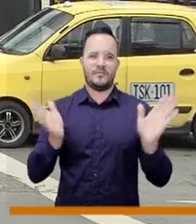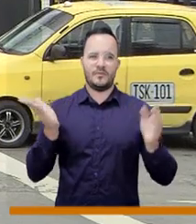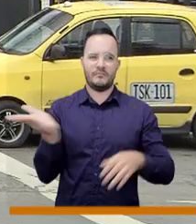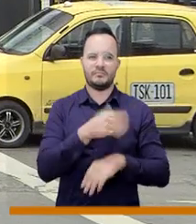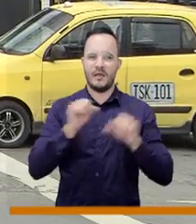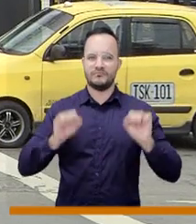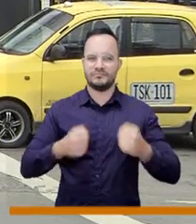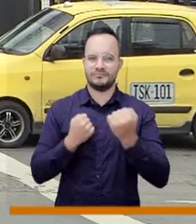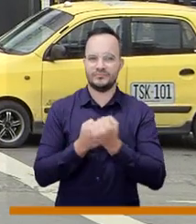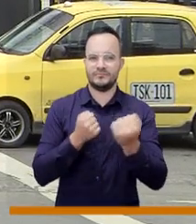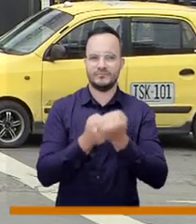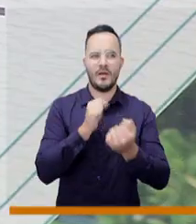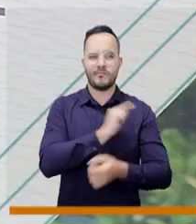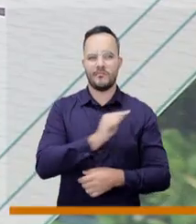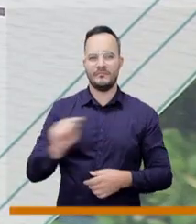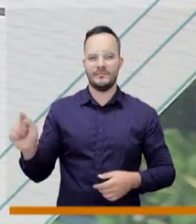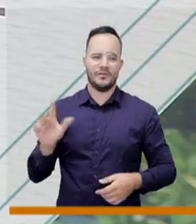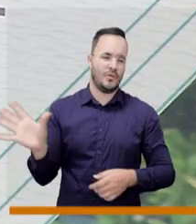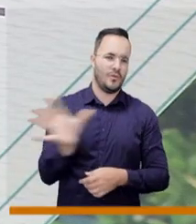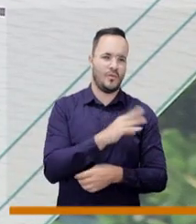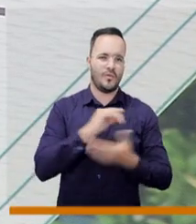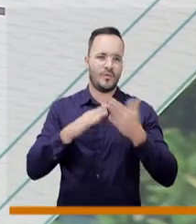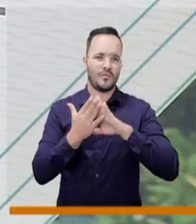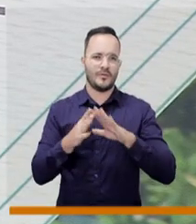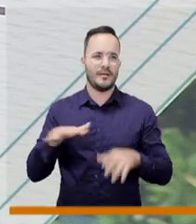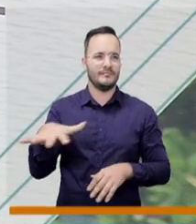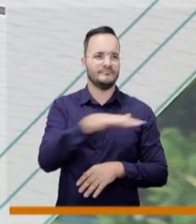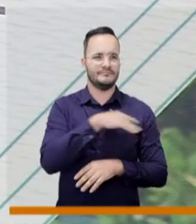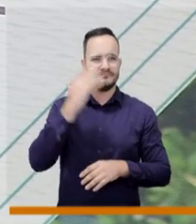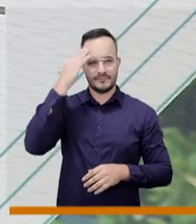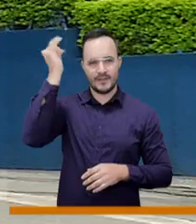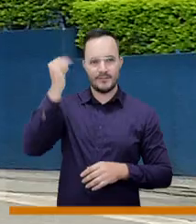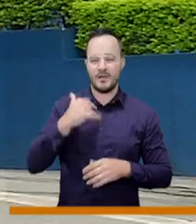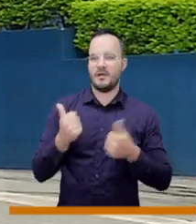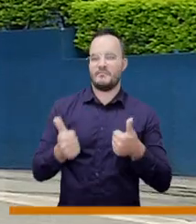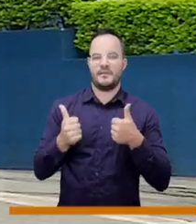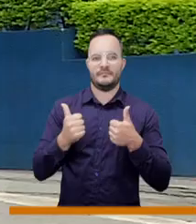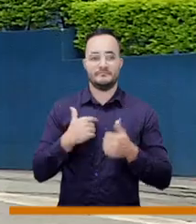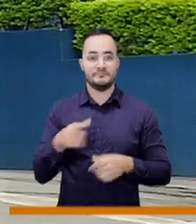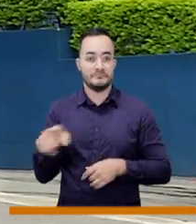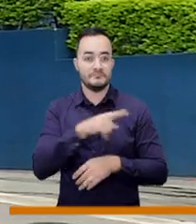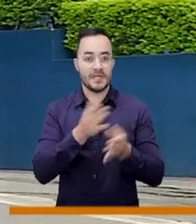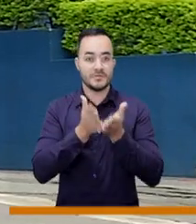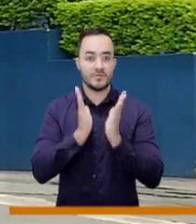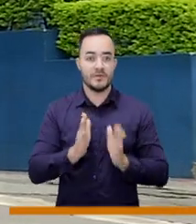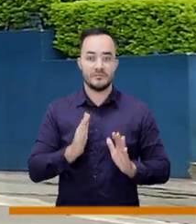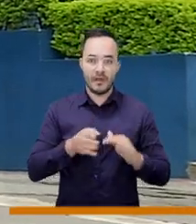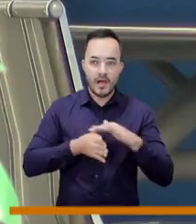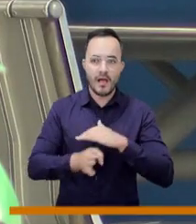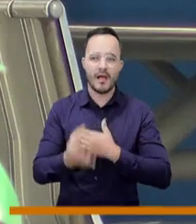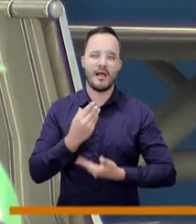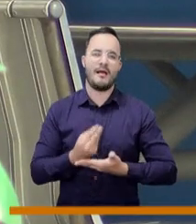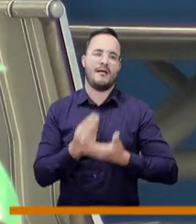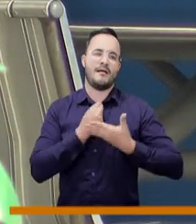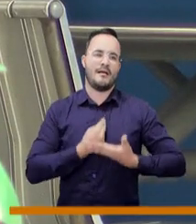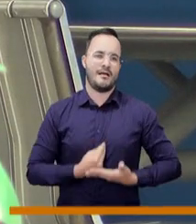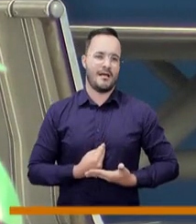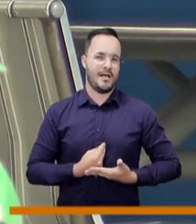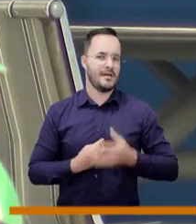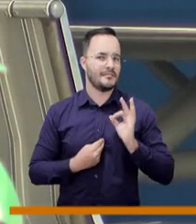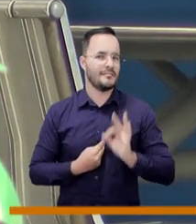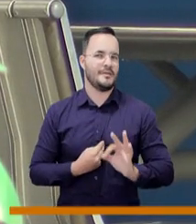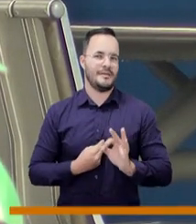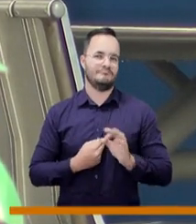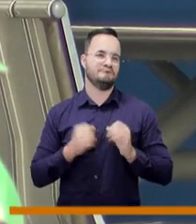y a toda esa familia, a toda esa comunidad académica de las universidades para que los estudiantes se encuentren